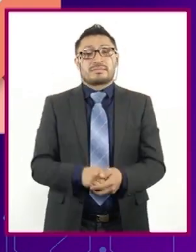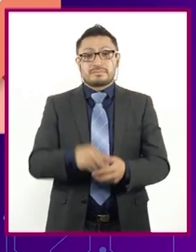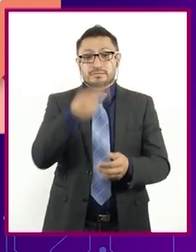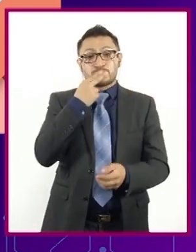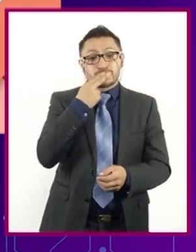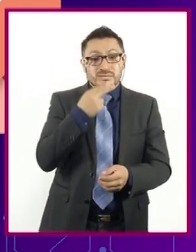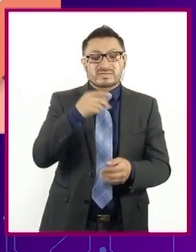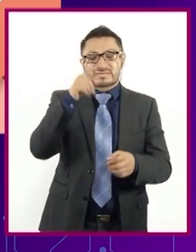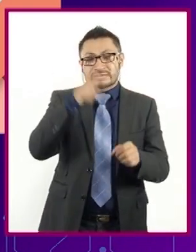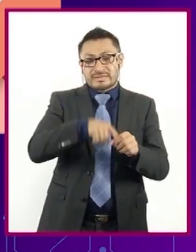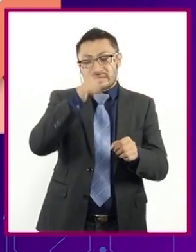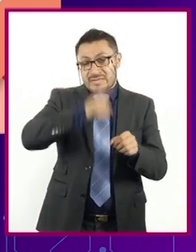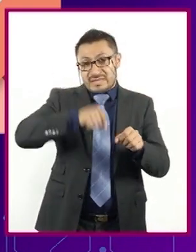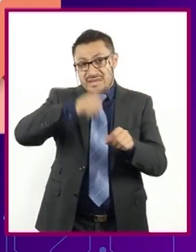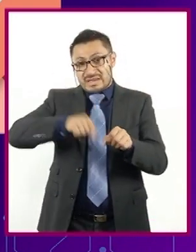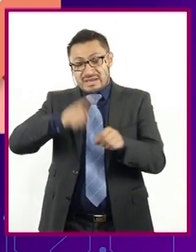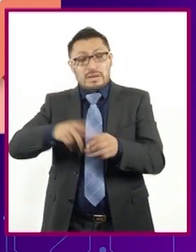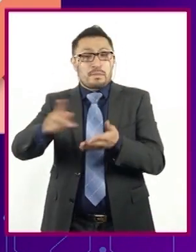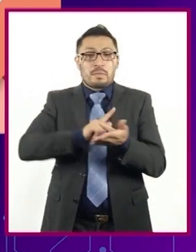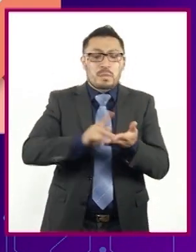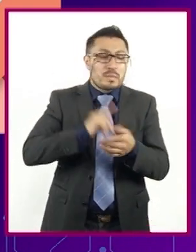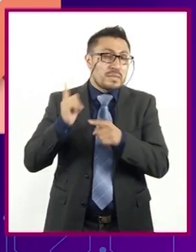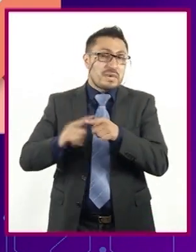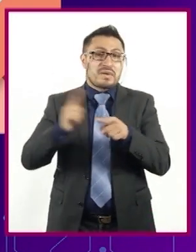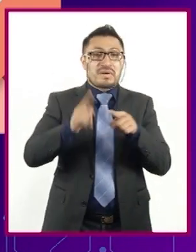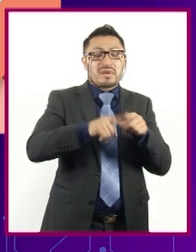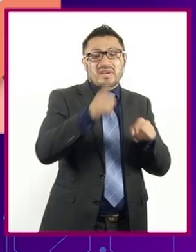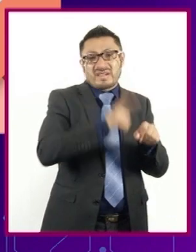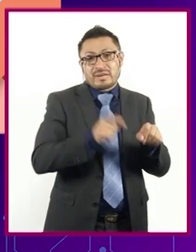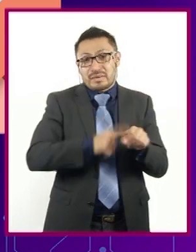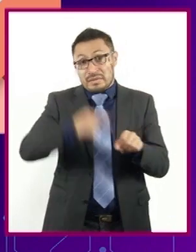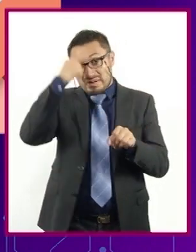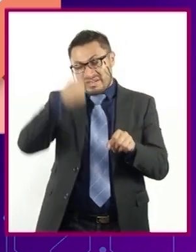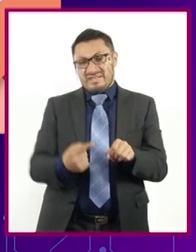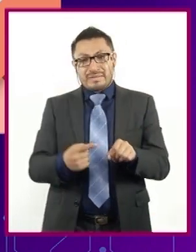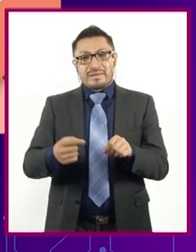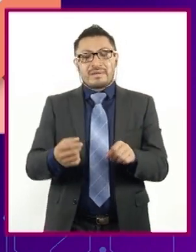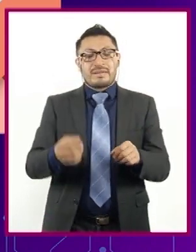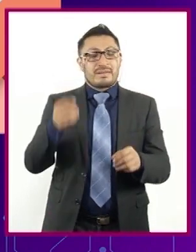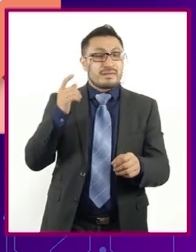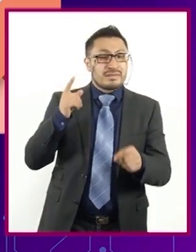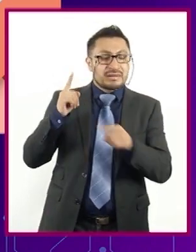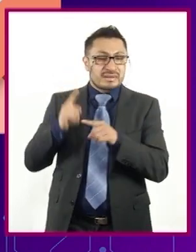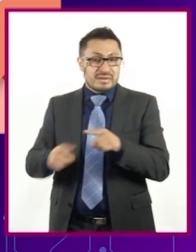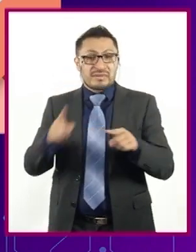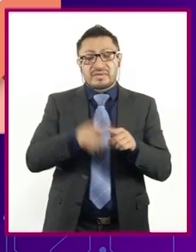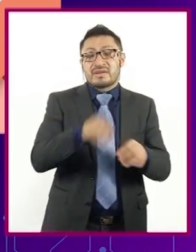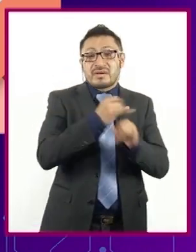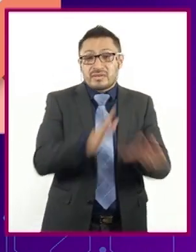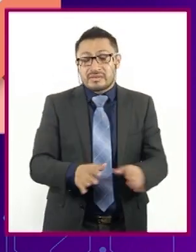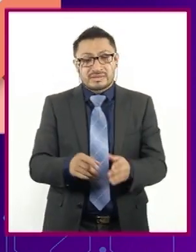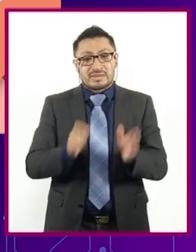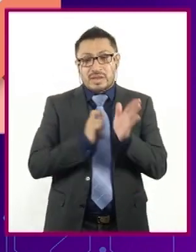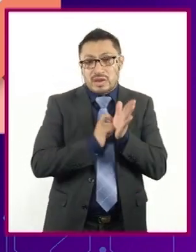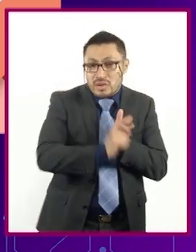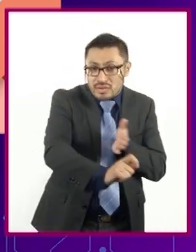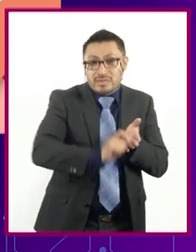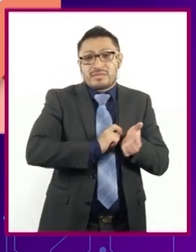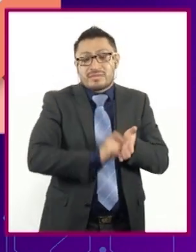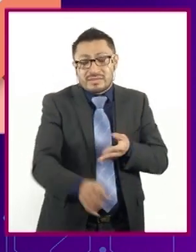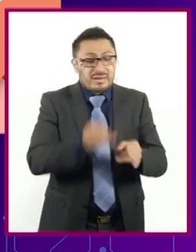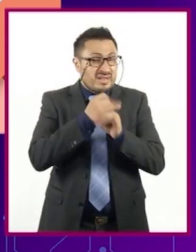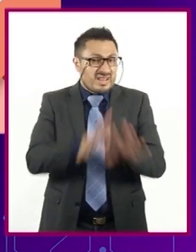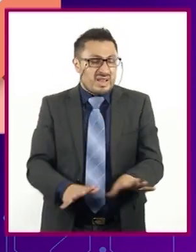Usar tintas o plumones de diversos colores para diferenciar información. Subrayar datos importantes